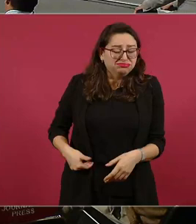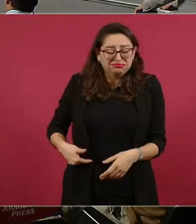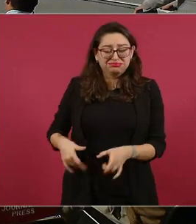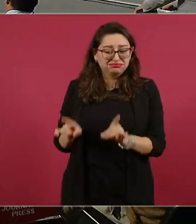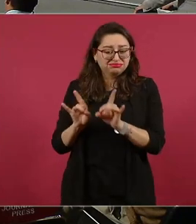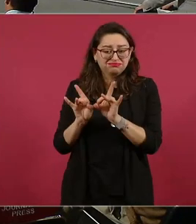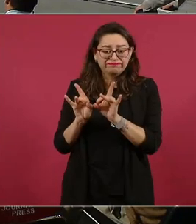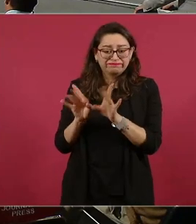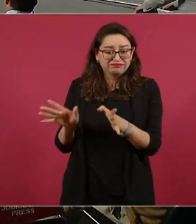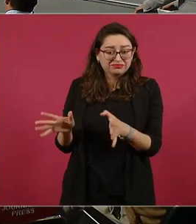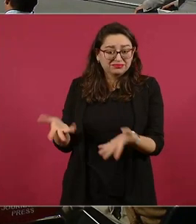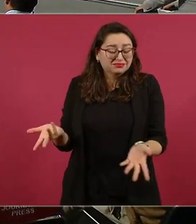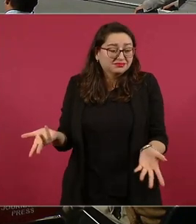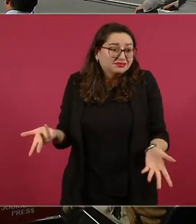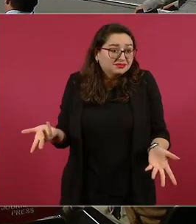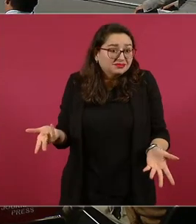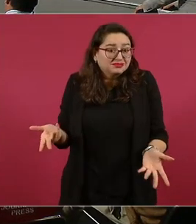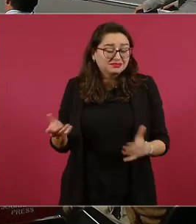una grúa.